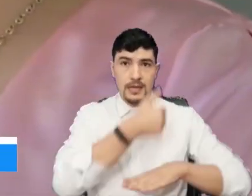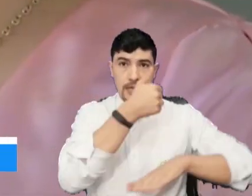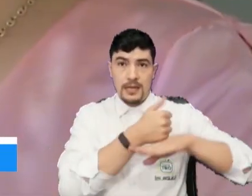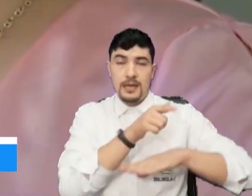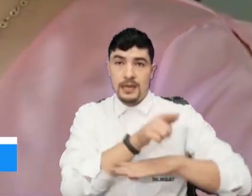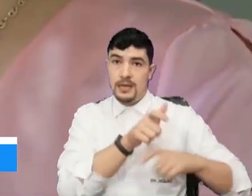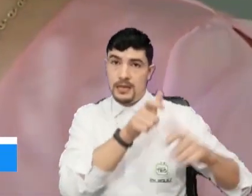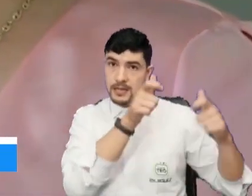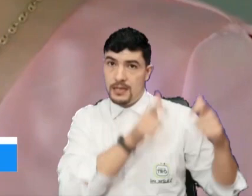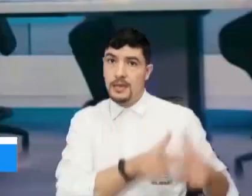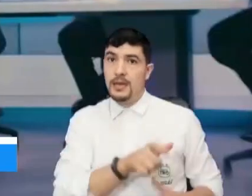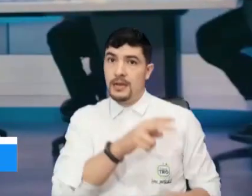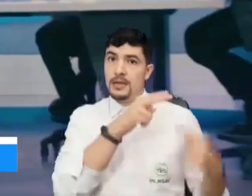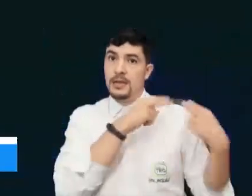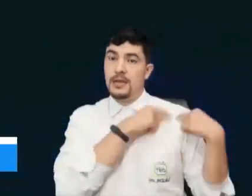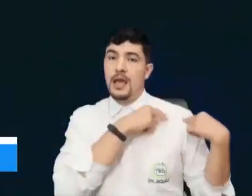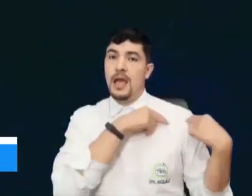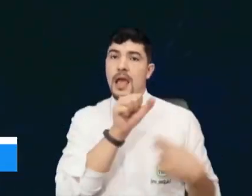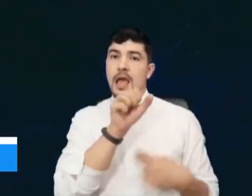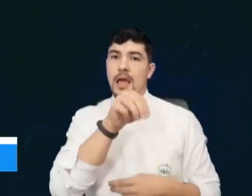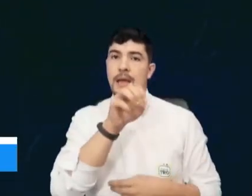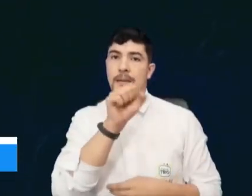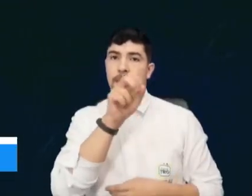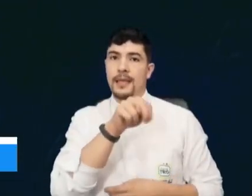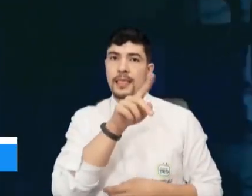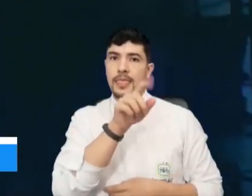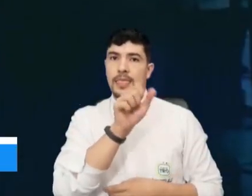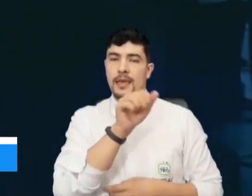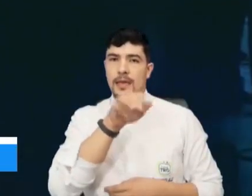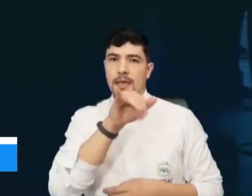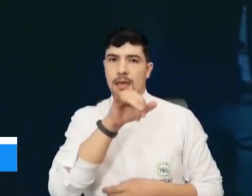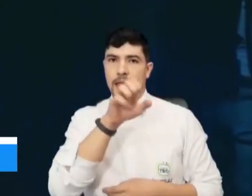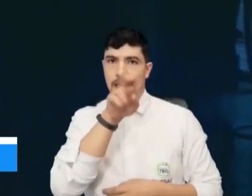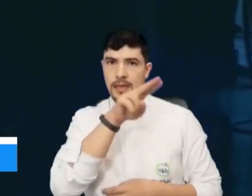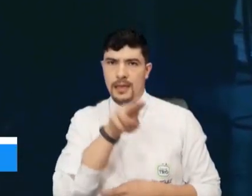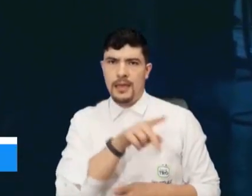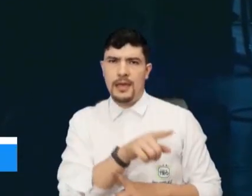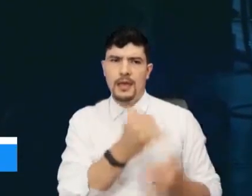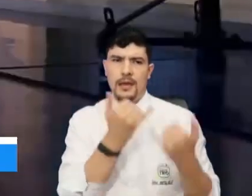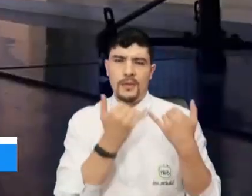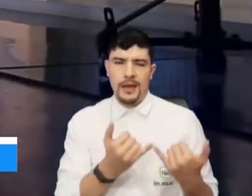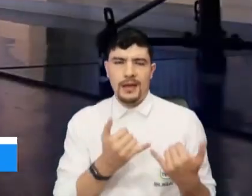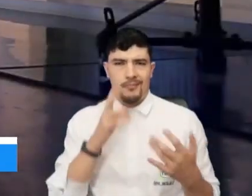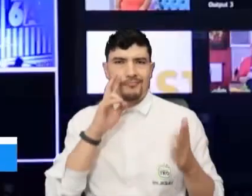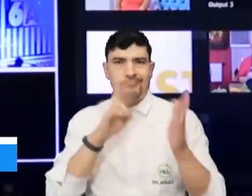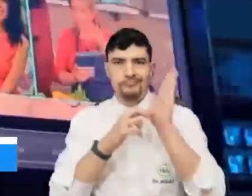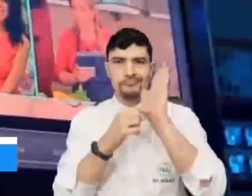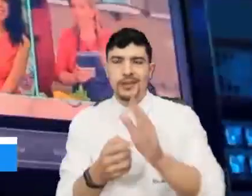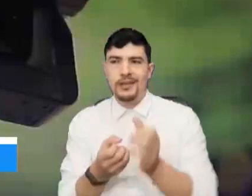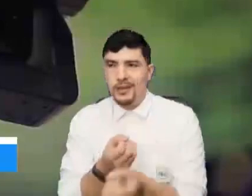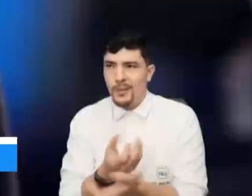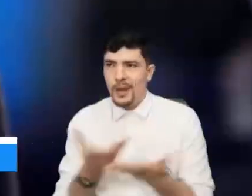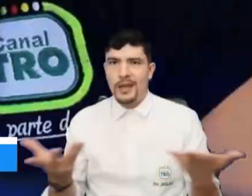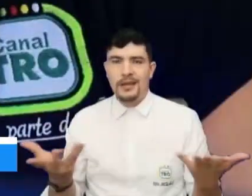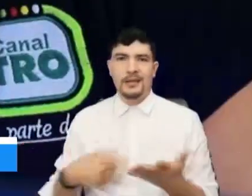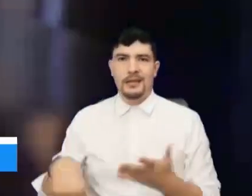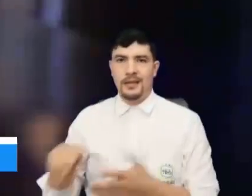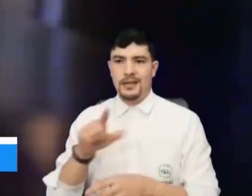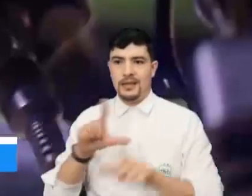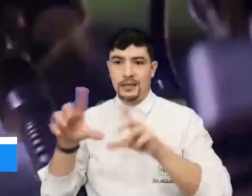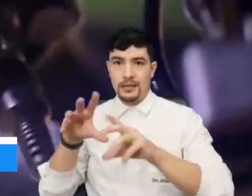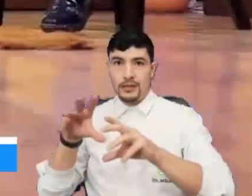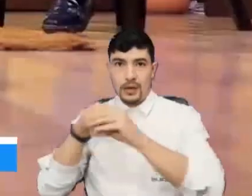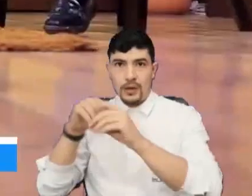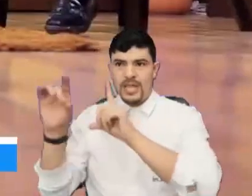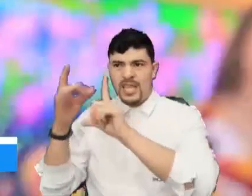serán mayores y se reflejarán en los nuevos productos que llegan a enriquecer la parrilla de programación, estrenos en Tro Digital y el gran